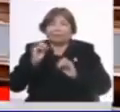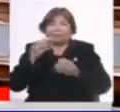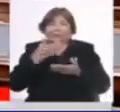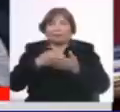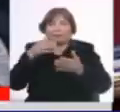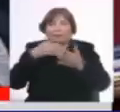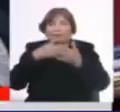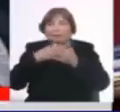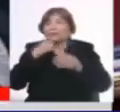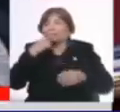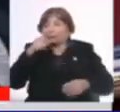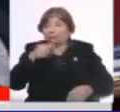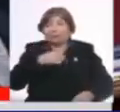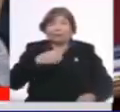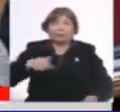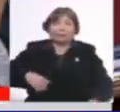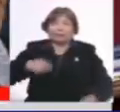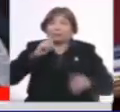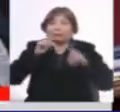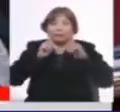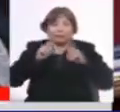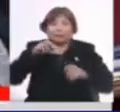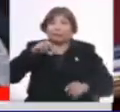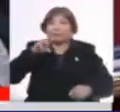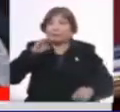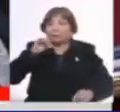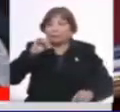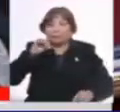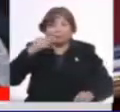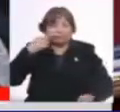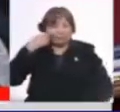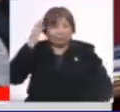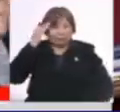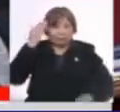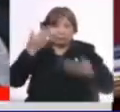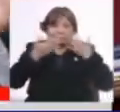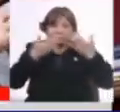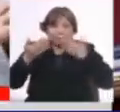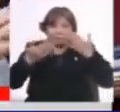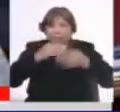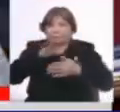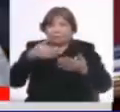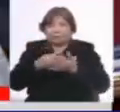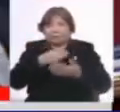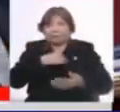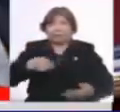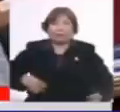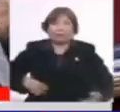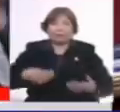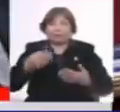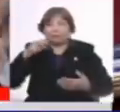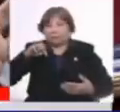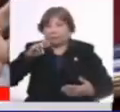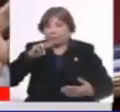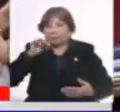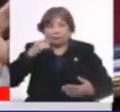obstrucción, porque usted siendo premier, por eso es que yo preguntaba, el premier conoce y coordina con sus ministros todo. Entonces el